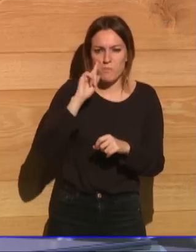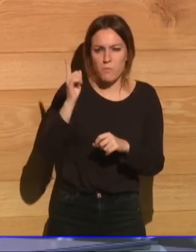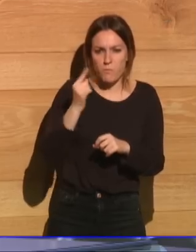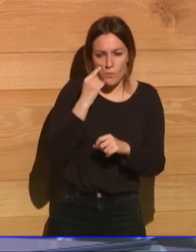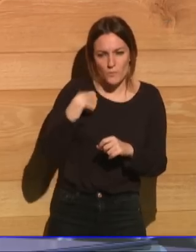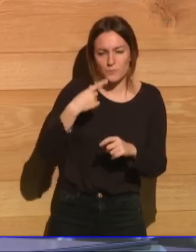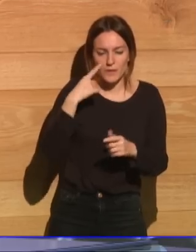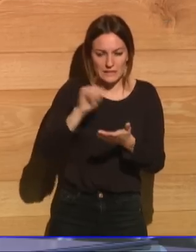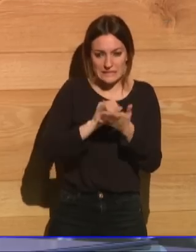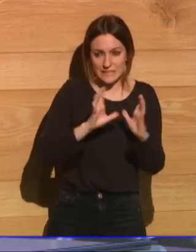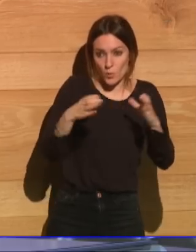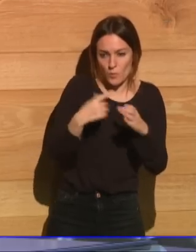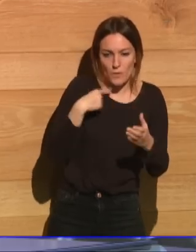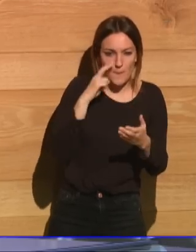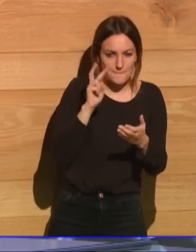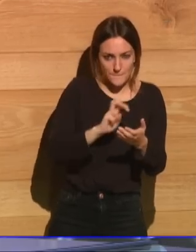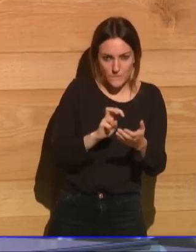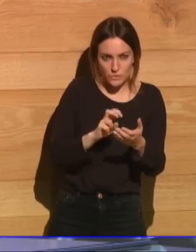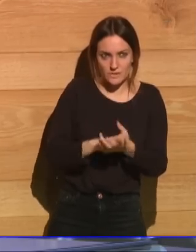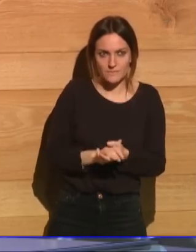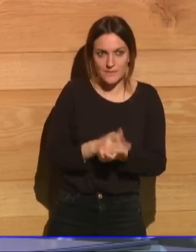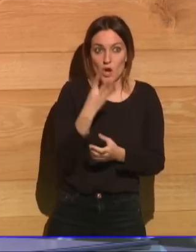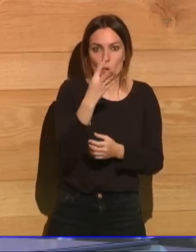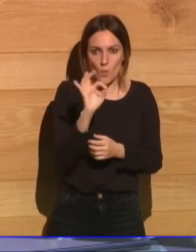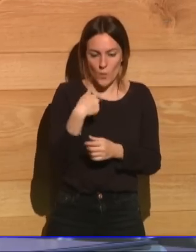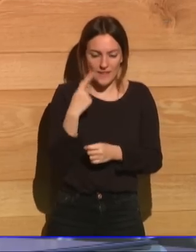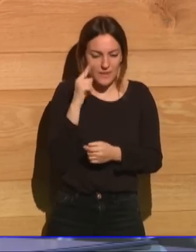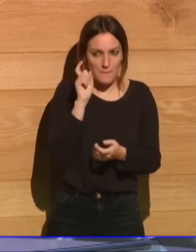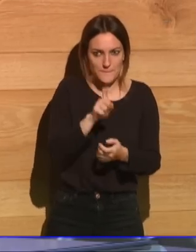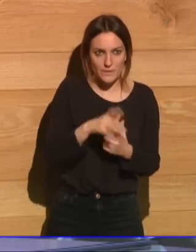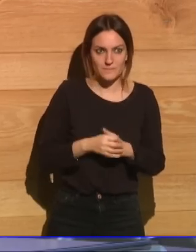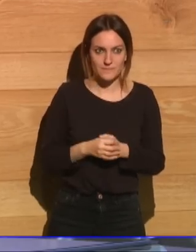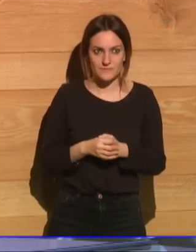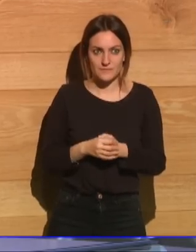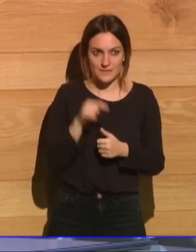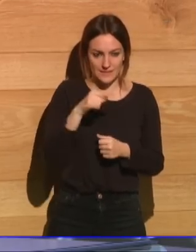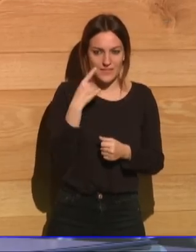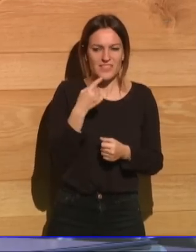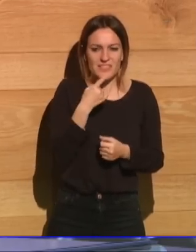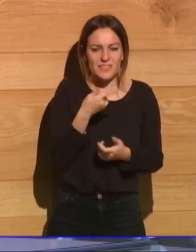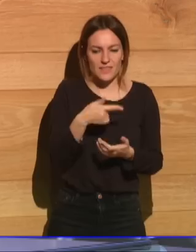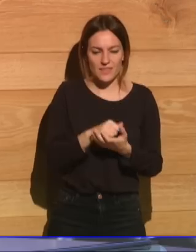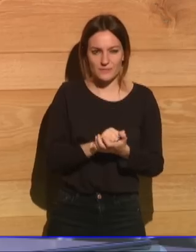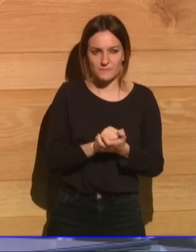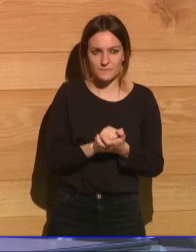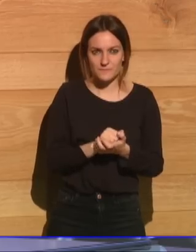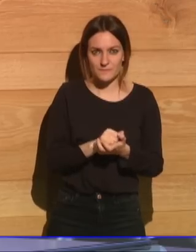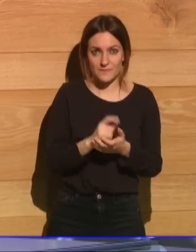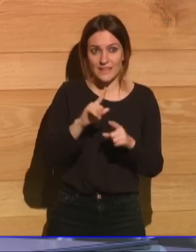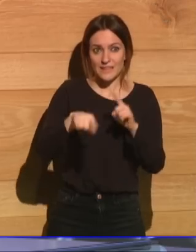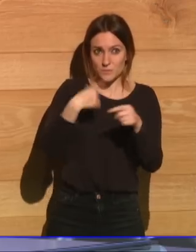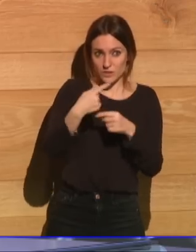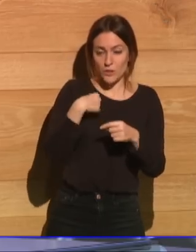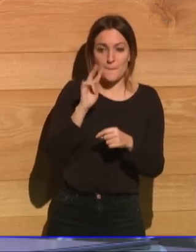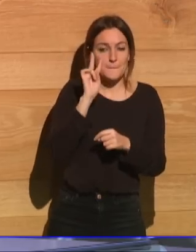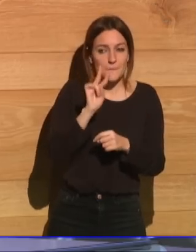chat de verdad y he puesto buscar Vale, 40. 40. Vale. Y aquí pone, ya os miraré